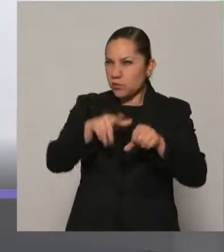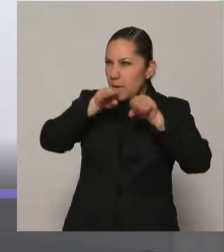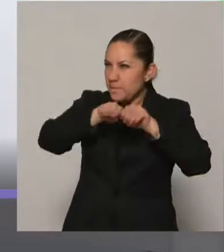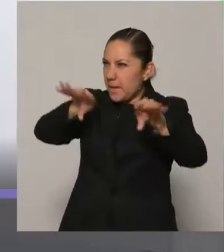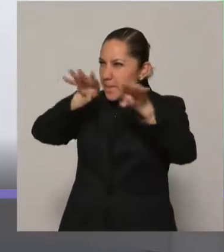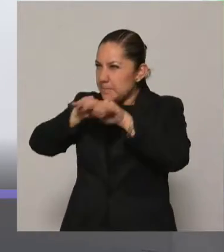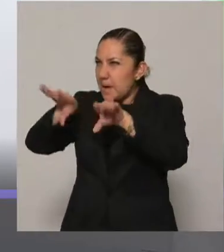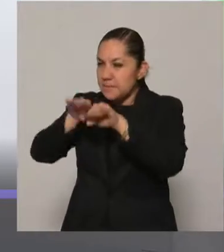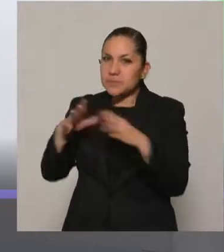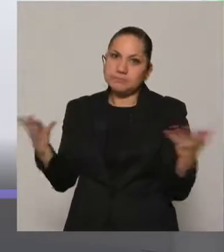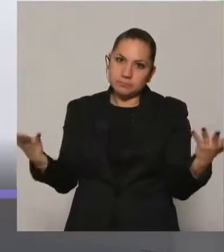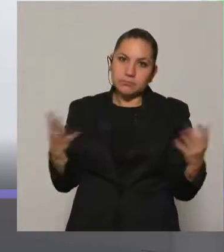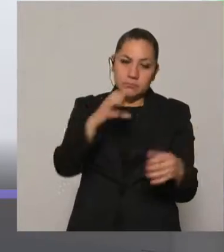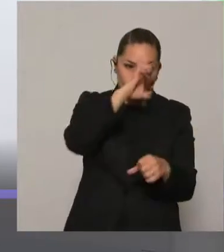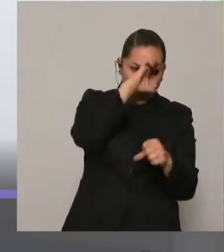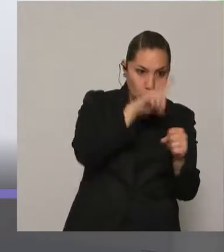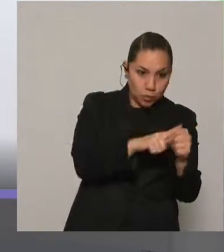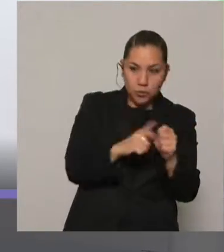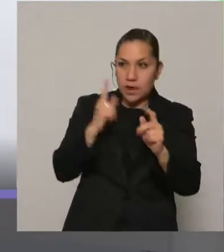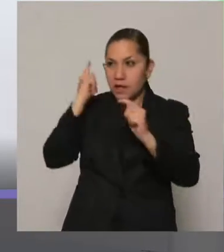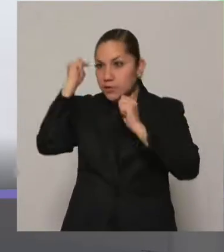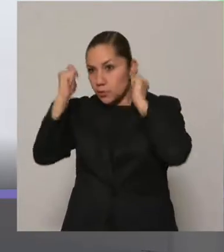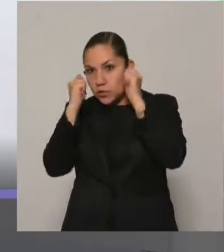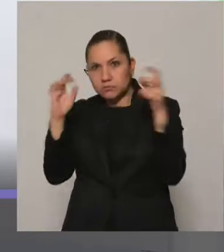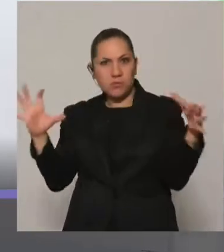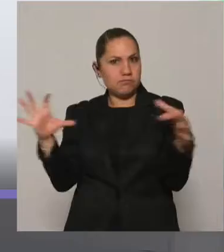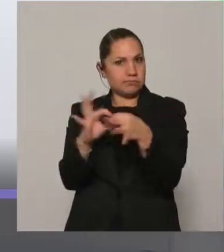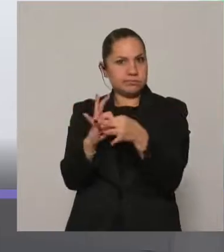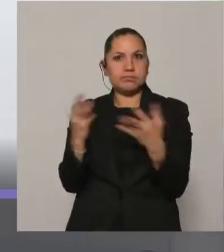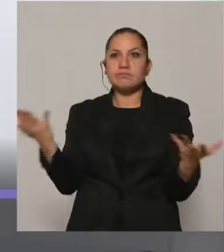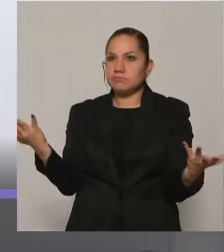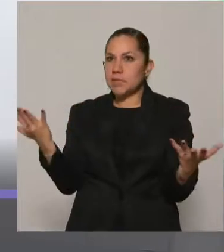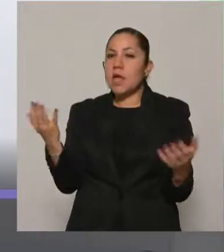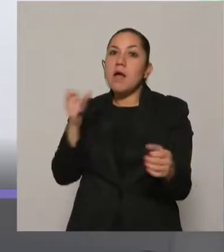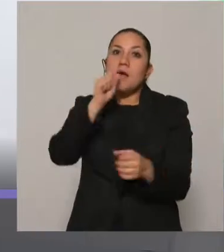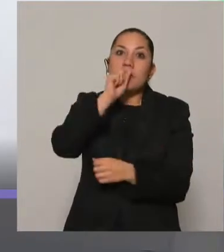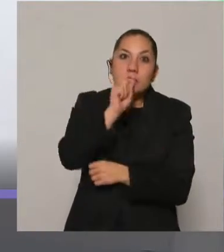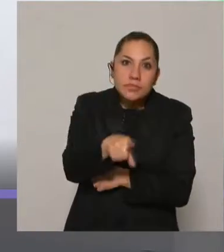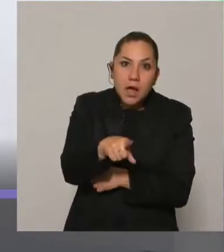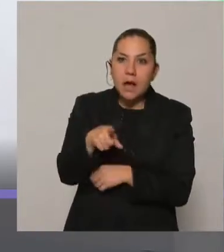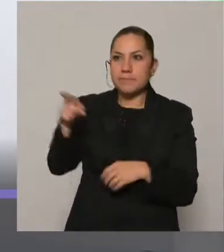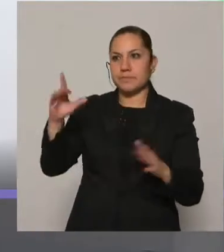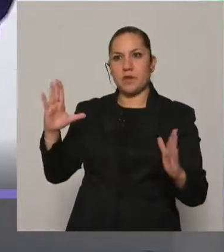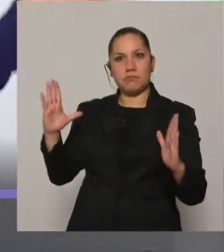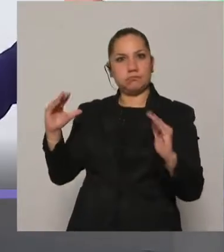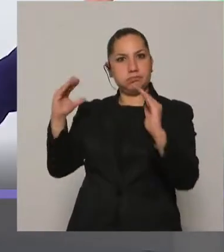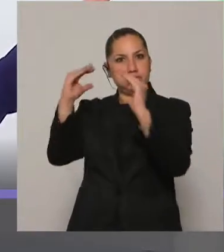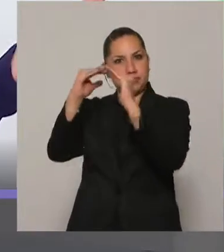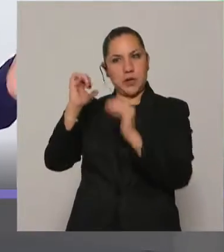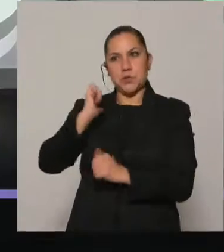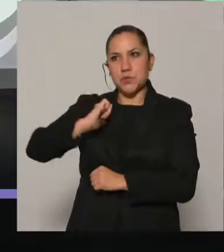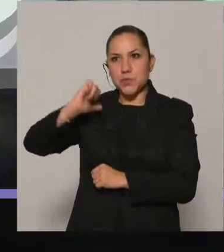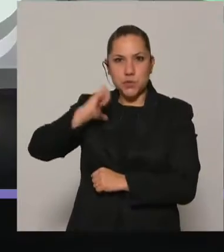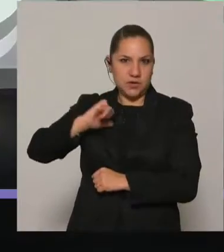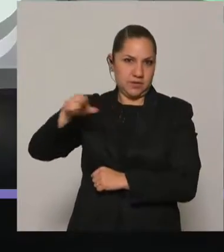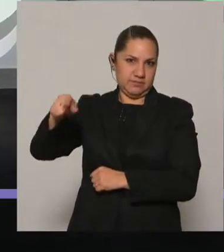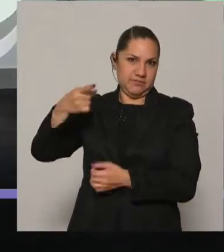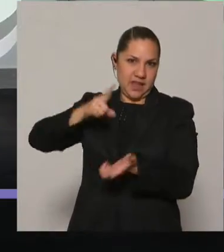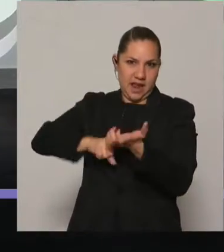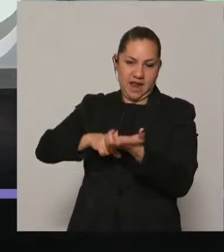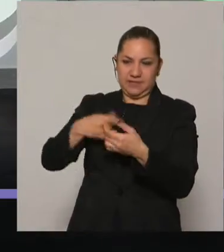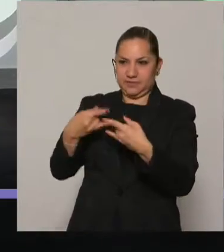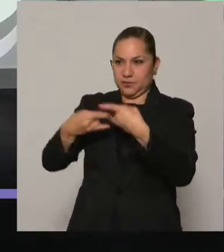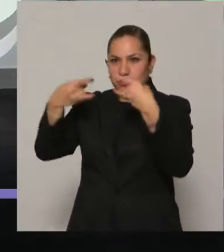mano precisamente. Entonces tenemos zonas arqueológicas también a visitar, tenemos zonas emblemáticas, como ya lo dijimos, las zonas